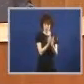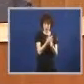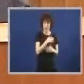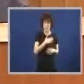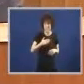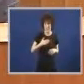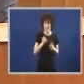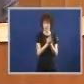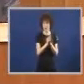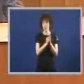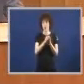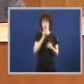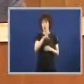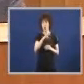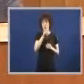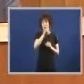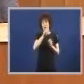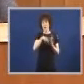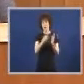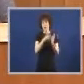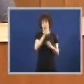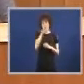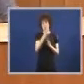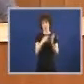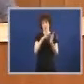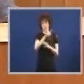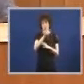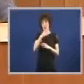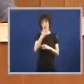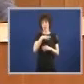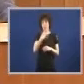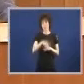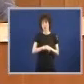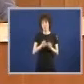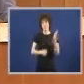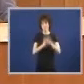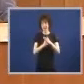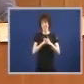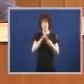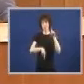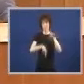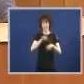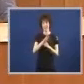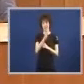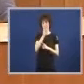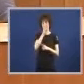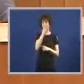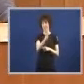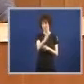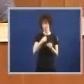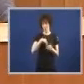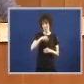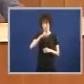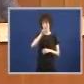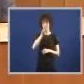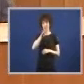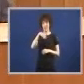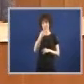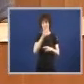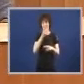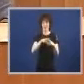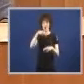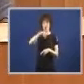Lei 2/2011 establece que se pode incrementar hasta o máximo a taxa de variación do PIB nominal. Se temos o artigo 28 do informe en conta,